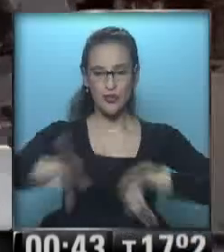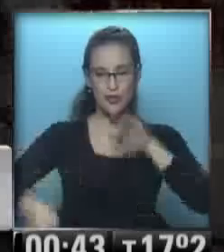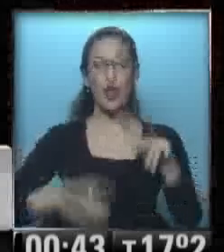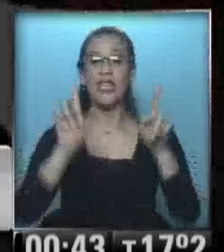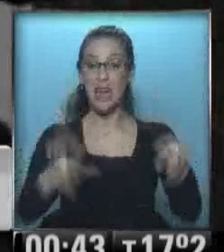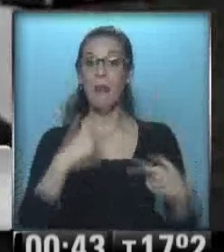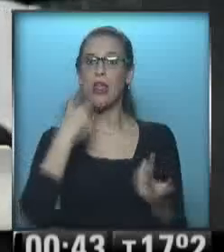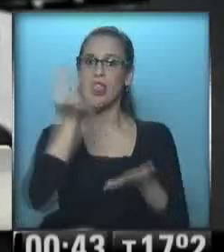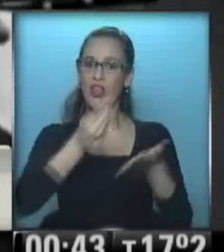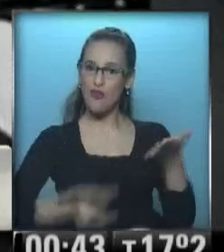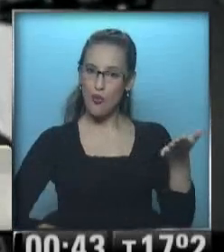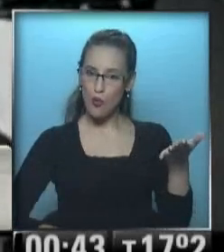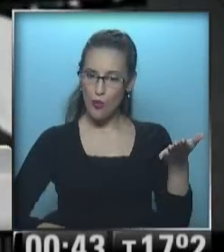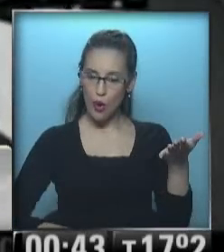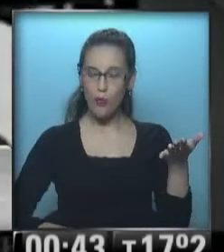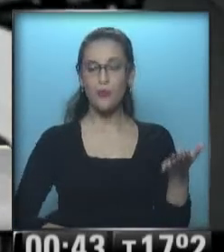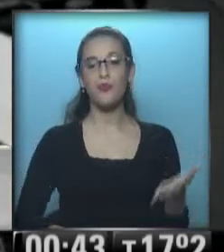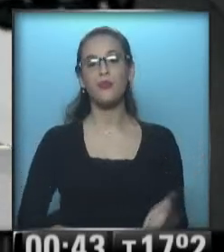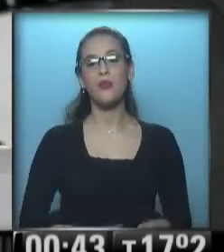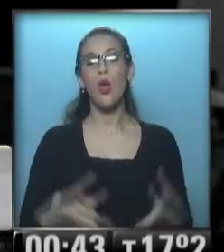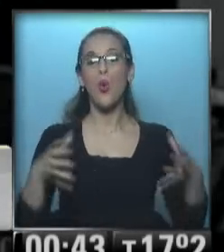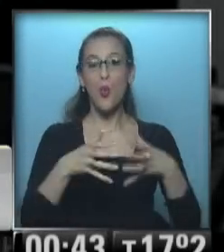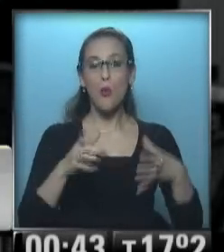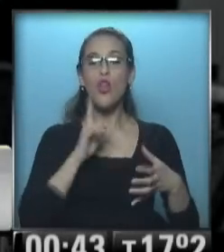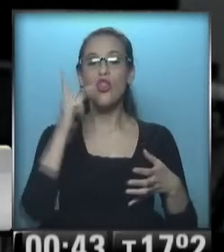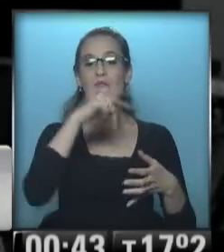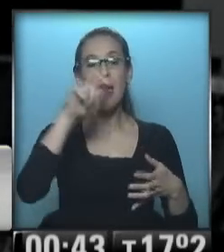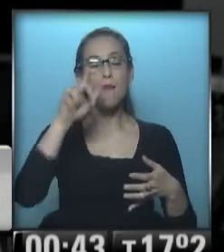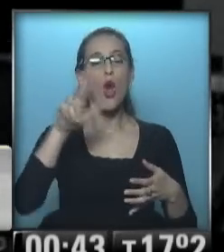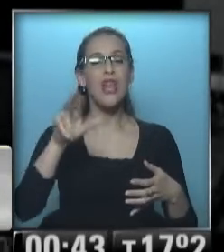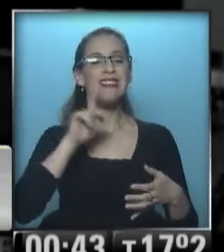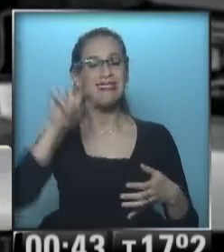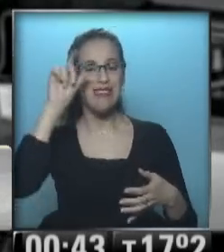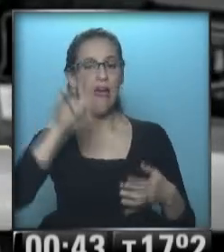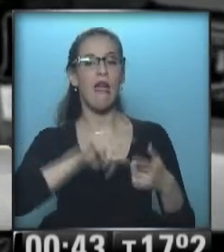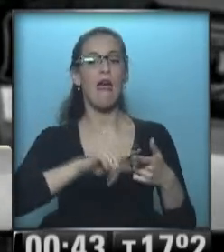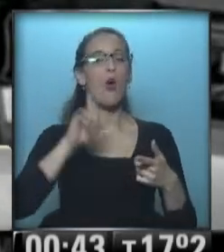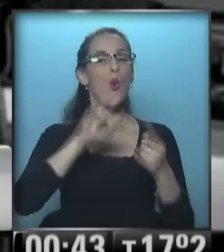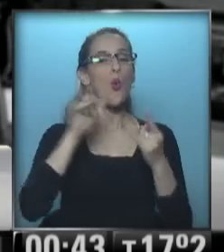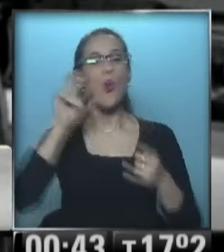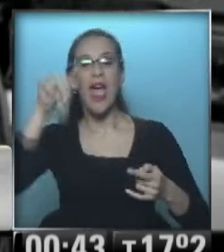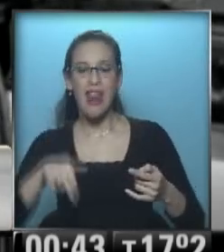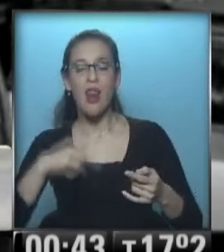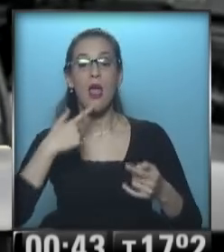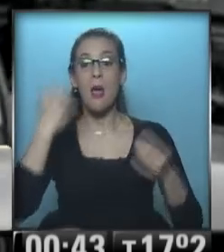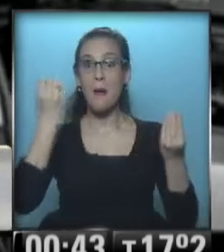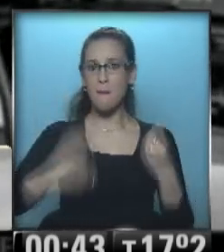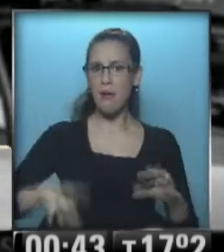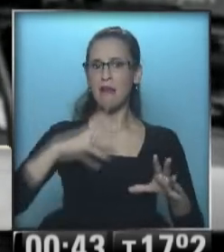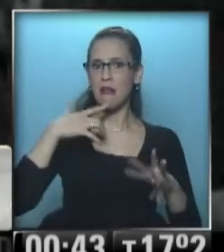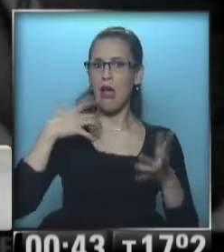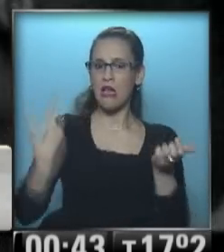dibujo. Grupos como The Police, pero también Queen o The Cure, lo empujaron a la guitarra